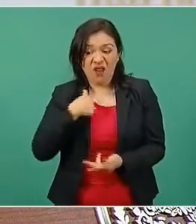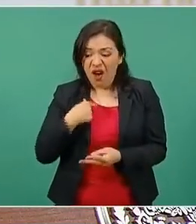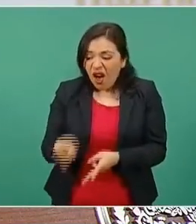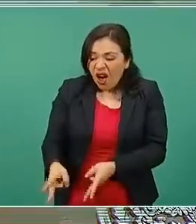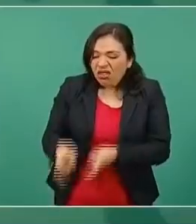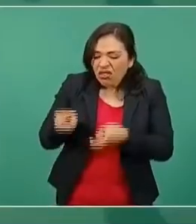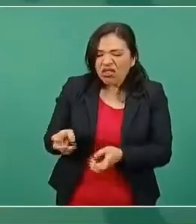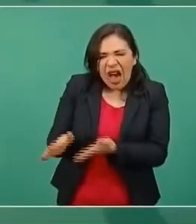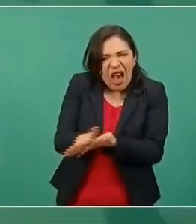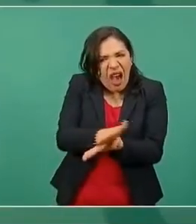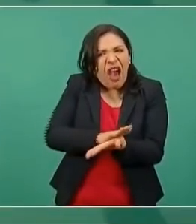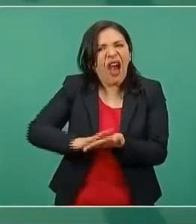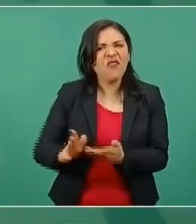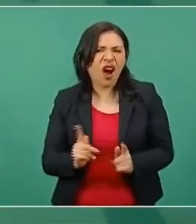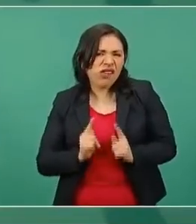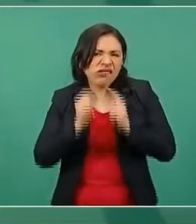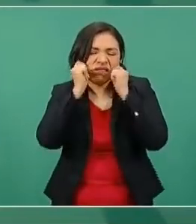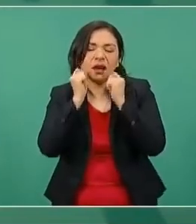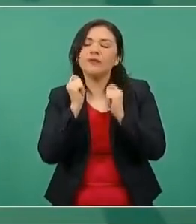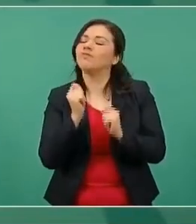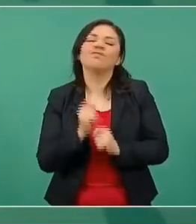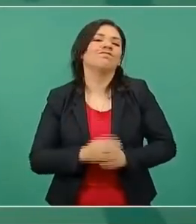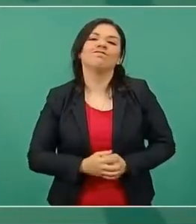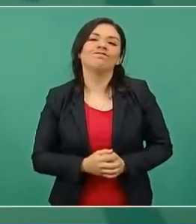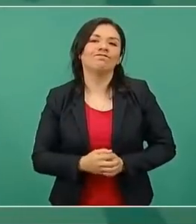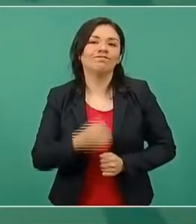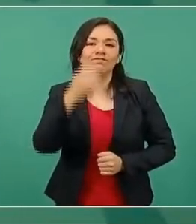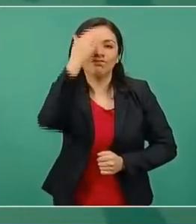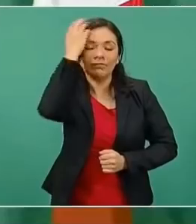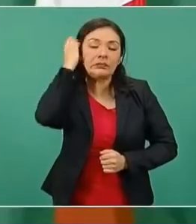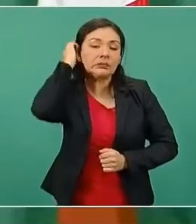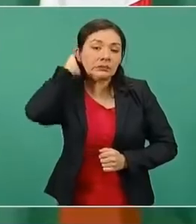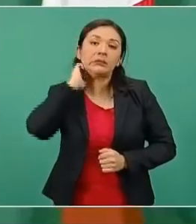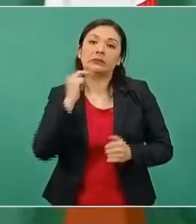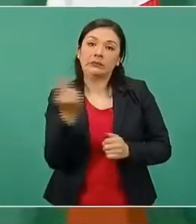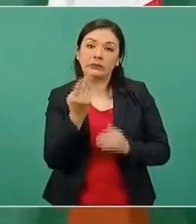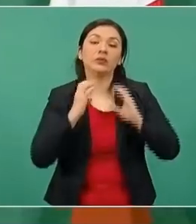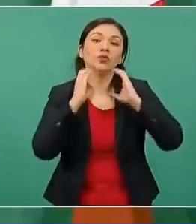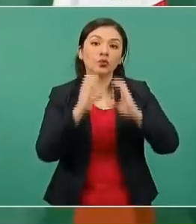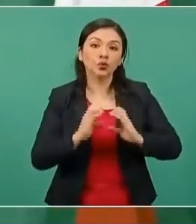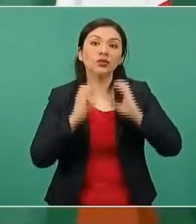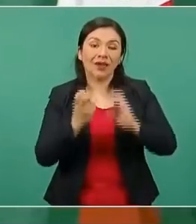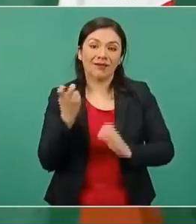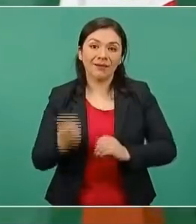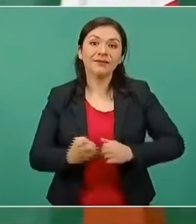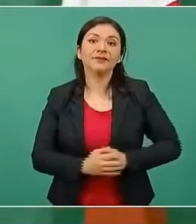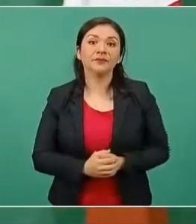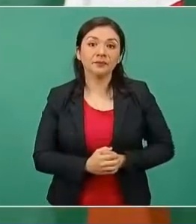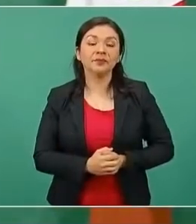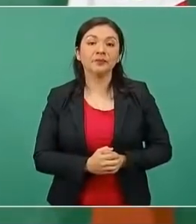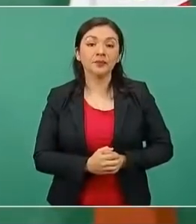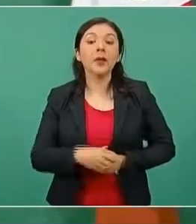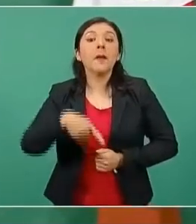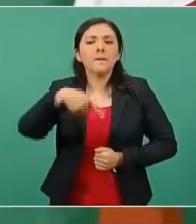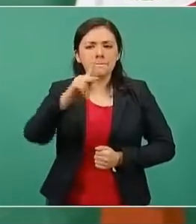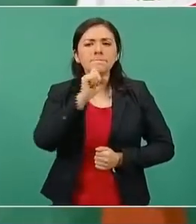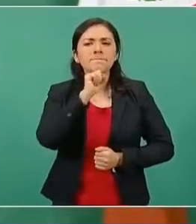disponer de esa herencia, tenemos que cuidarla. Pero hay